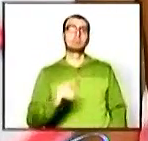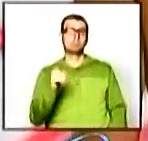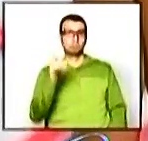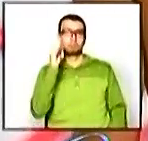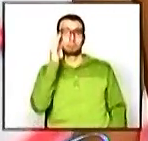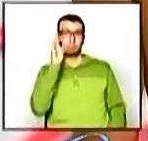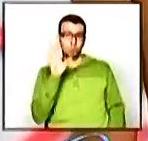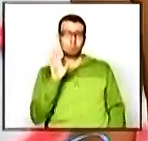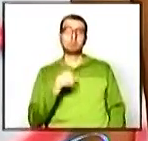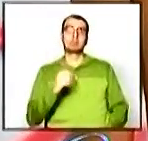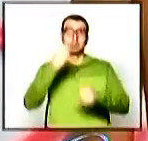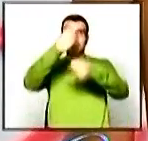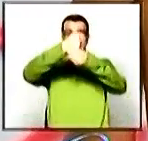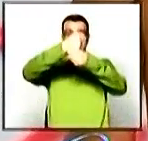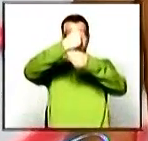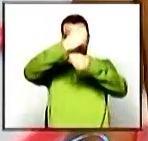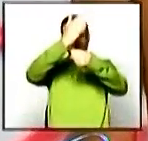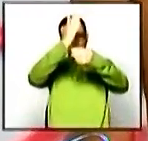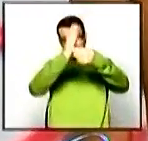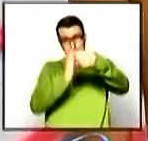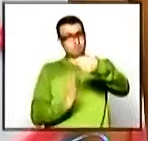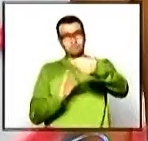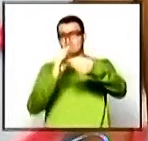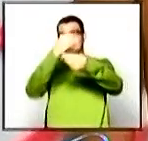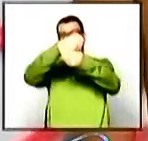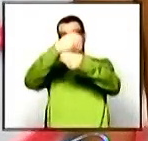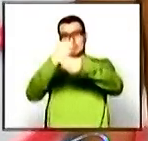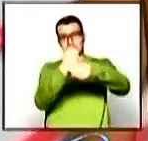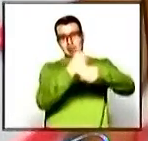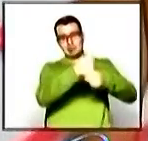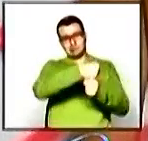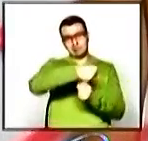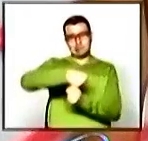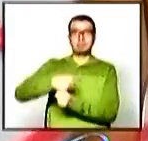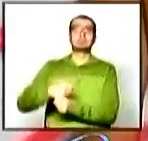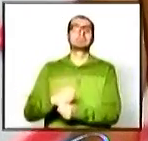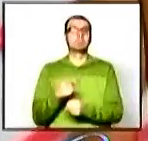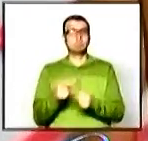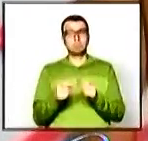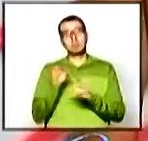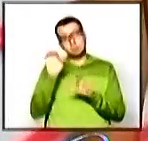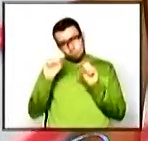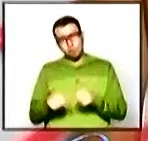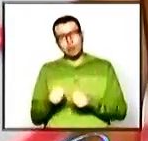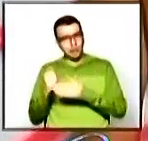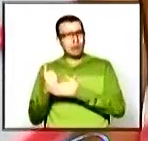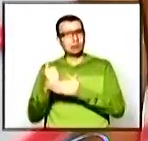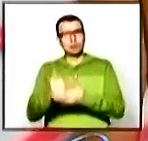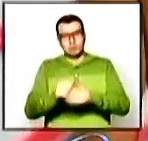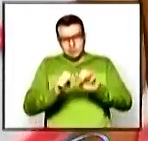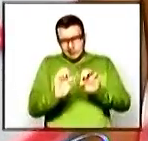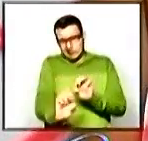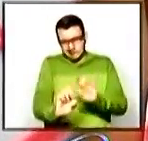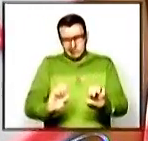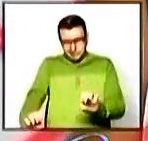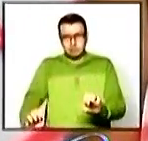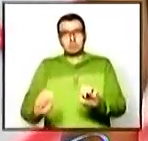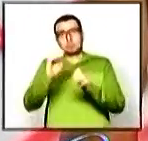ligera desviación de la columna, donde es perfectamente corregible con quiropraxia hasta 18 grados de inclinación,